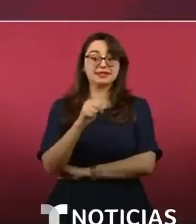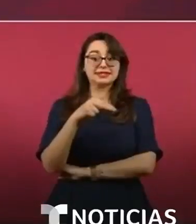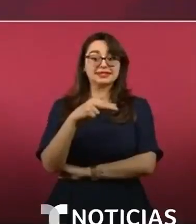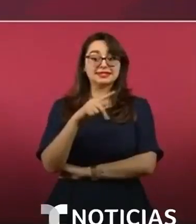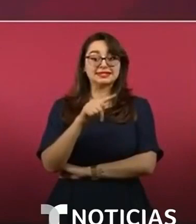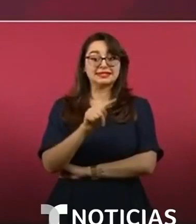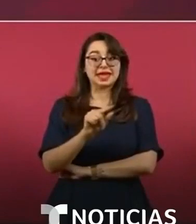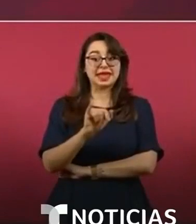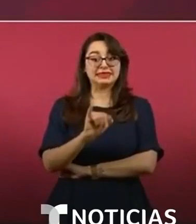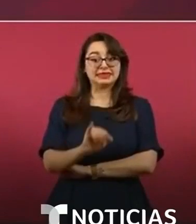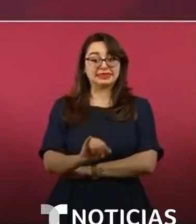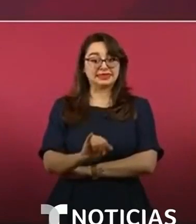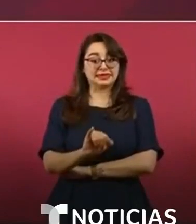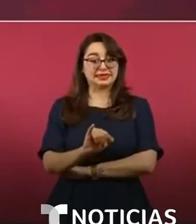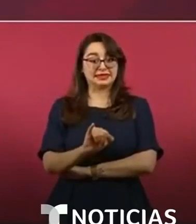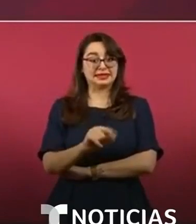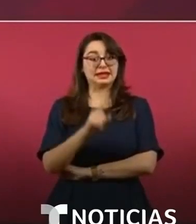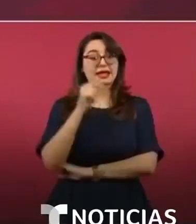que ayer se destapó.